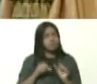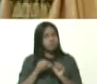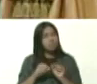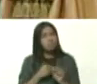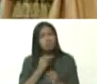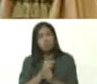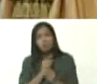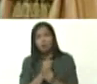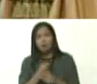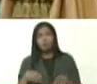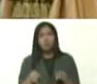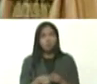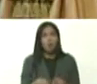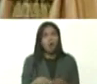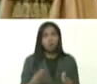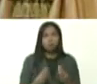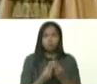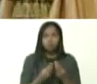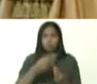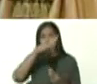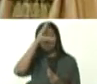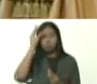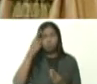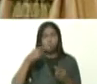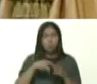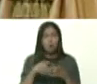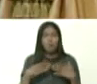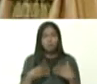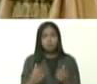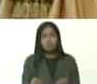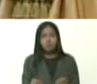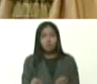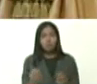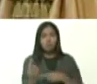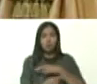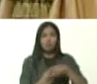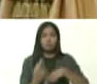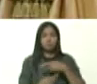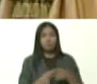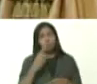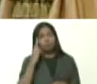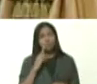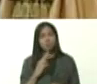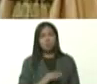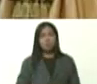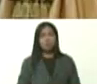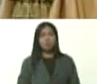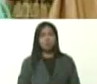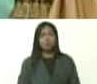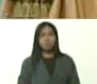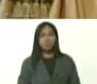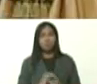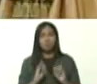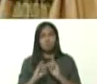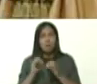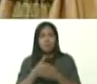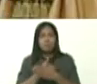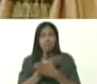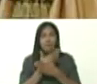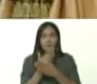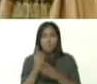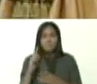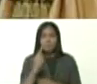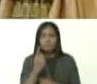Trump o sin Trump, la salud de la revolución bolivariana y del ALBA pone en primer